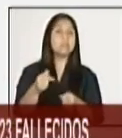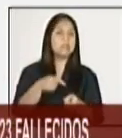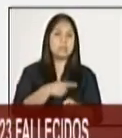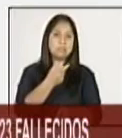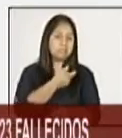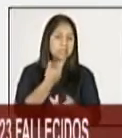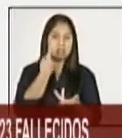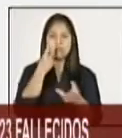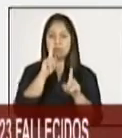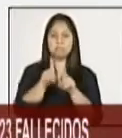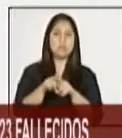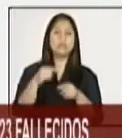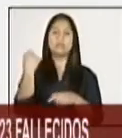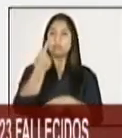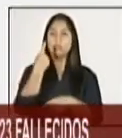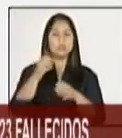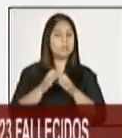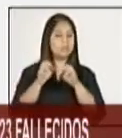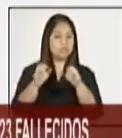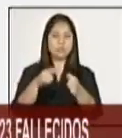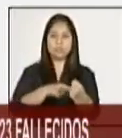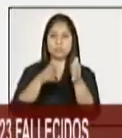el esfuerzo de todo el personal médico.